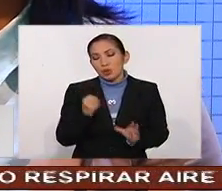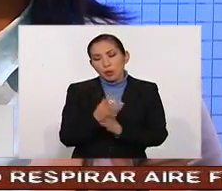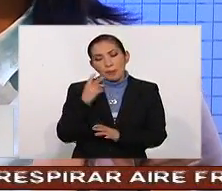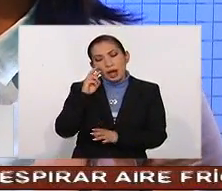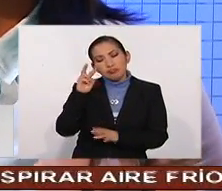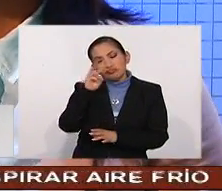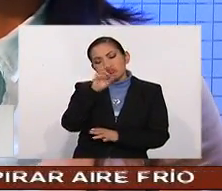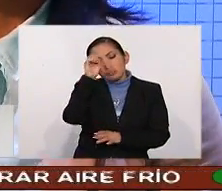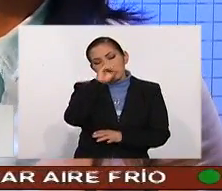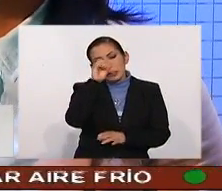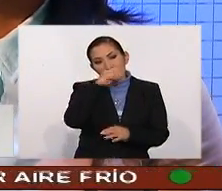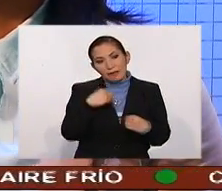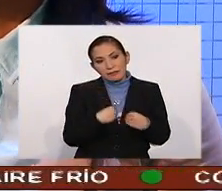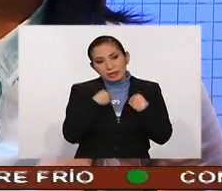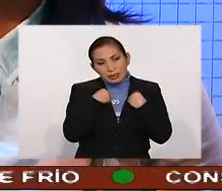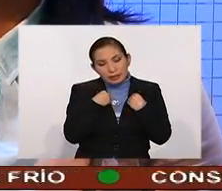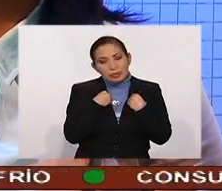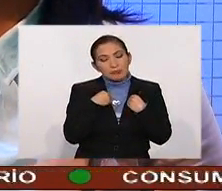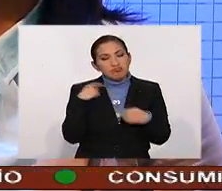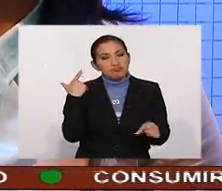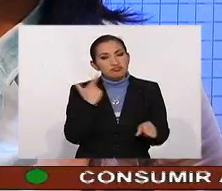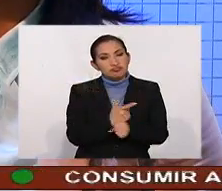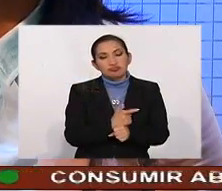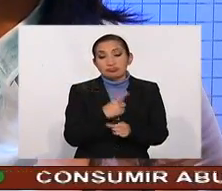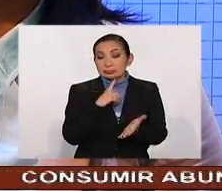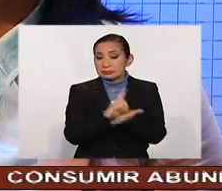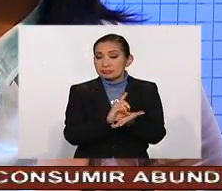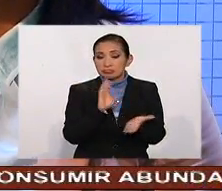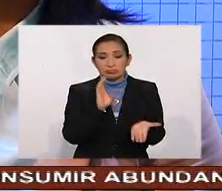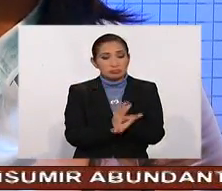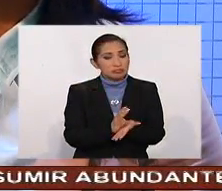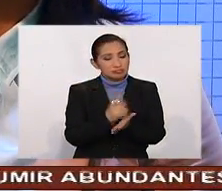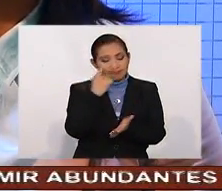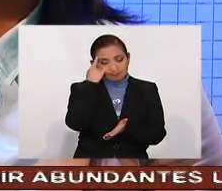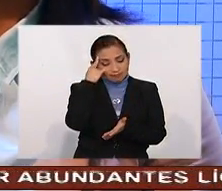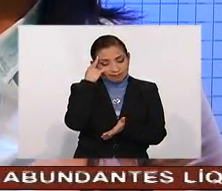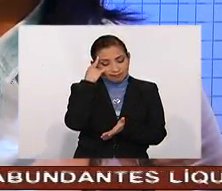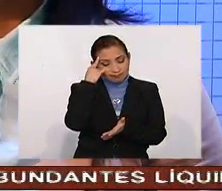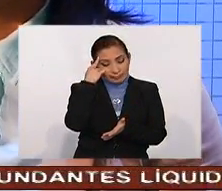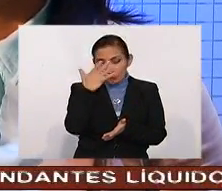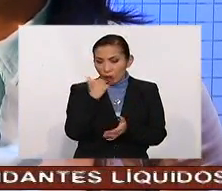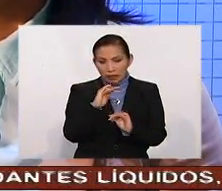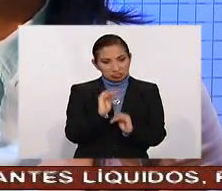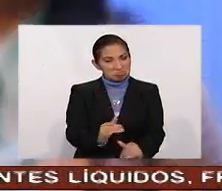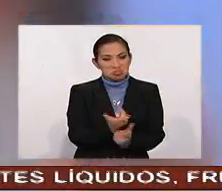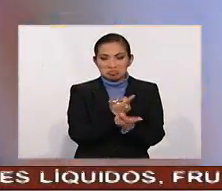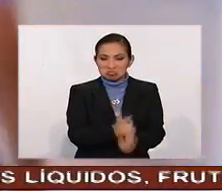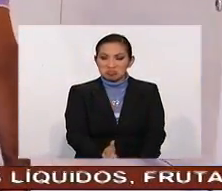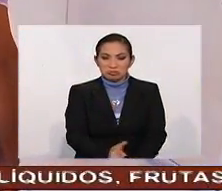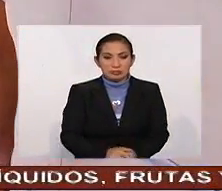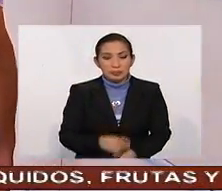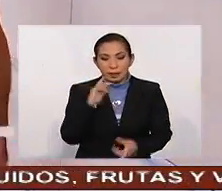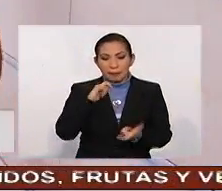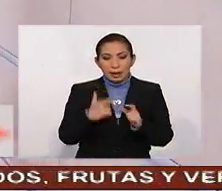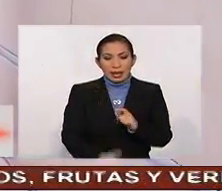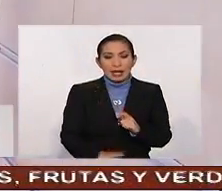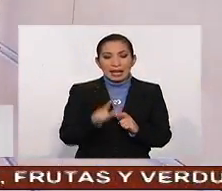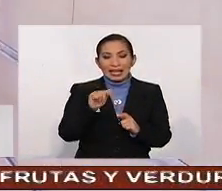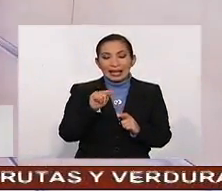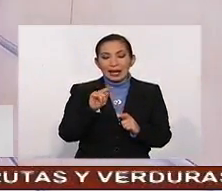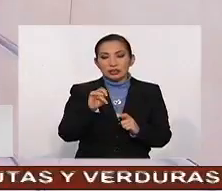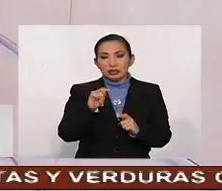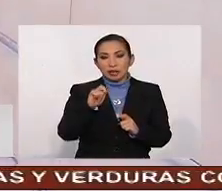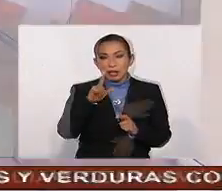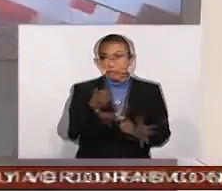percepción de la vida y darme cuenta que pues, la discapacidad se lleva en la mente y que no existen los límites. Para México al Día,